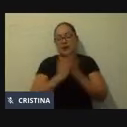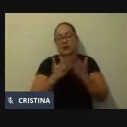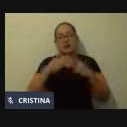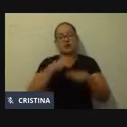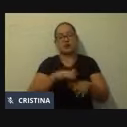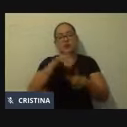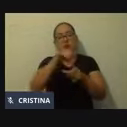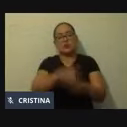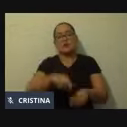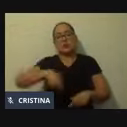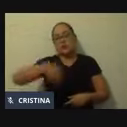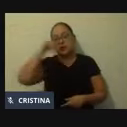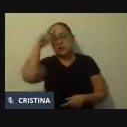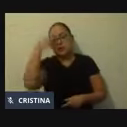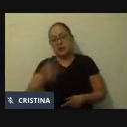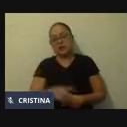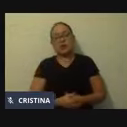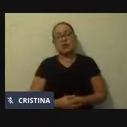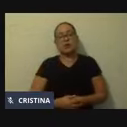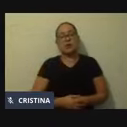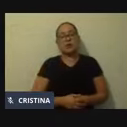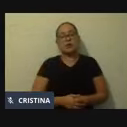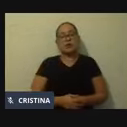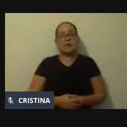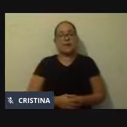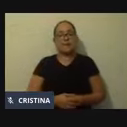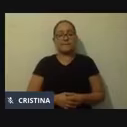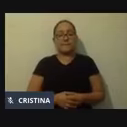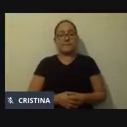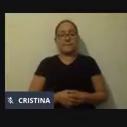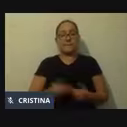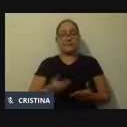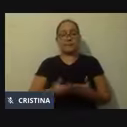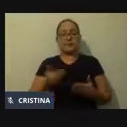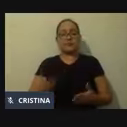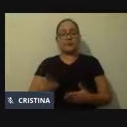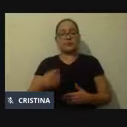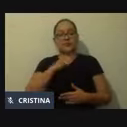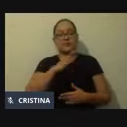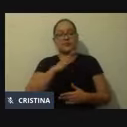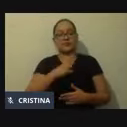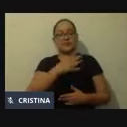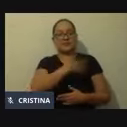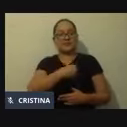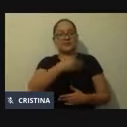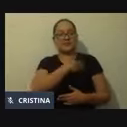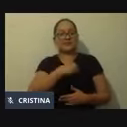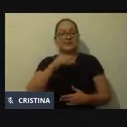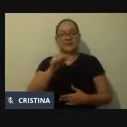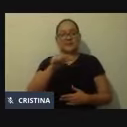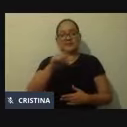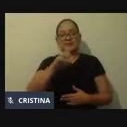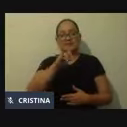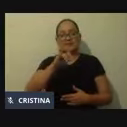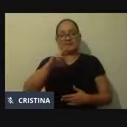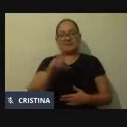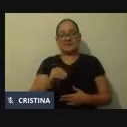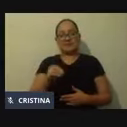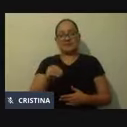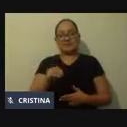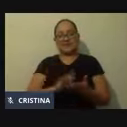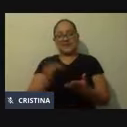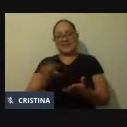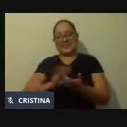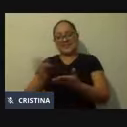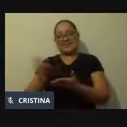de bullying. Y bueno, ahorita aquí apareció mi hijo chiquito que se llama Alejandro, que ya se va a dormir. Bueno, ya, gracias,